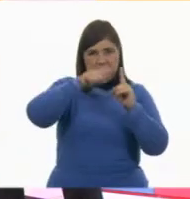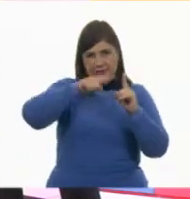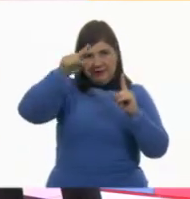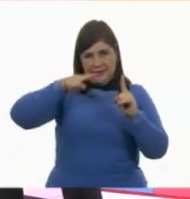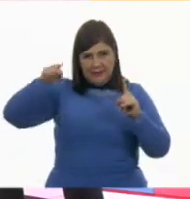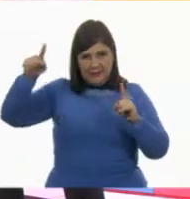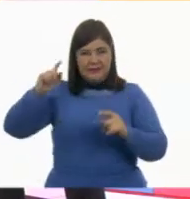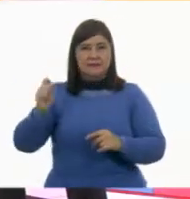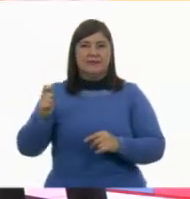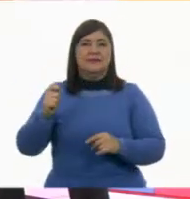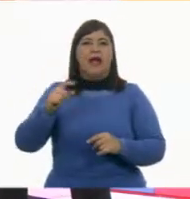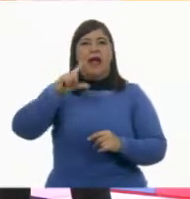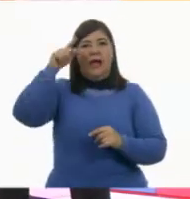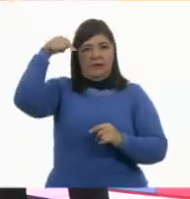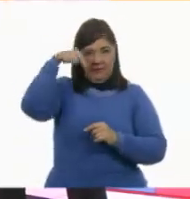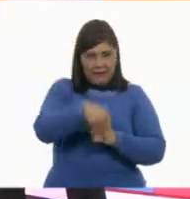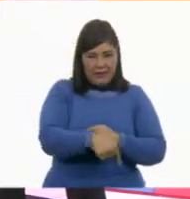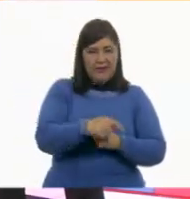en zigzag,